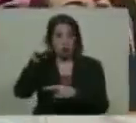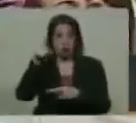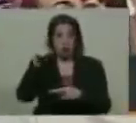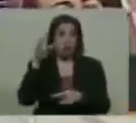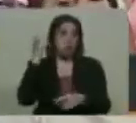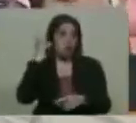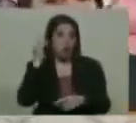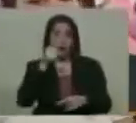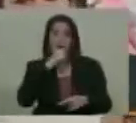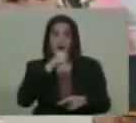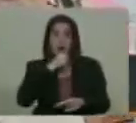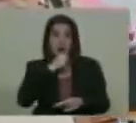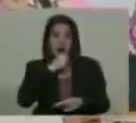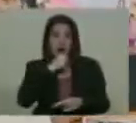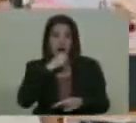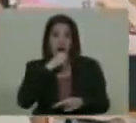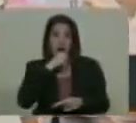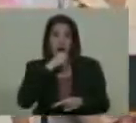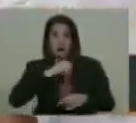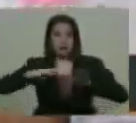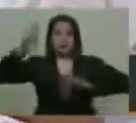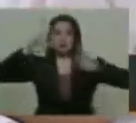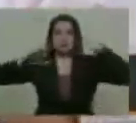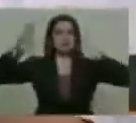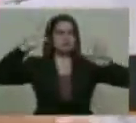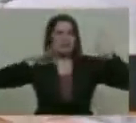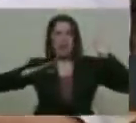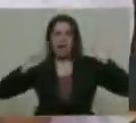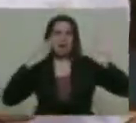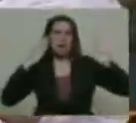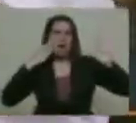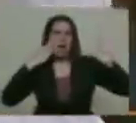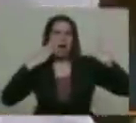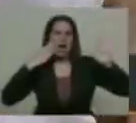abuela. Levanten la mano las mujeres madres.